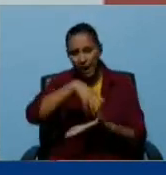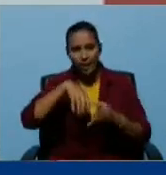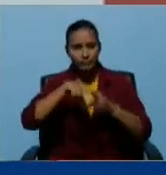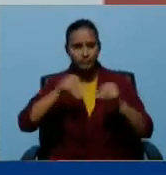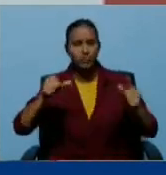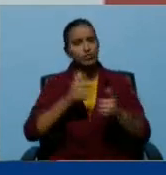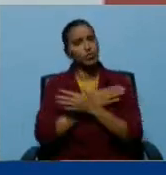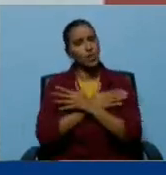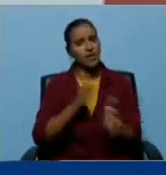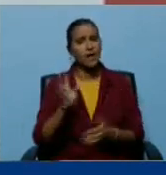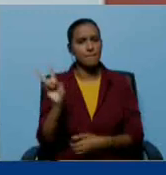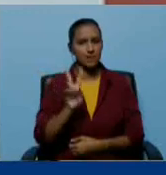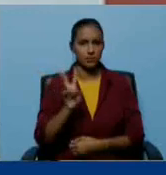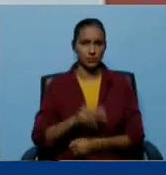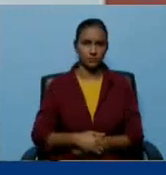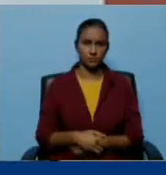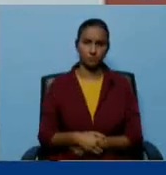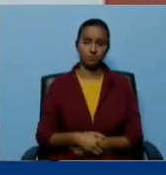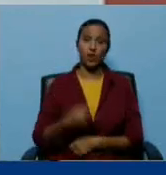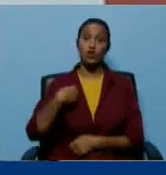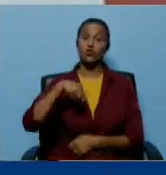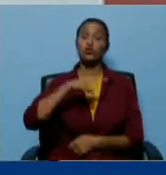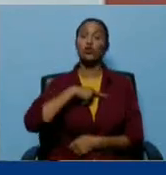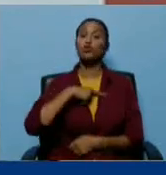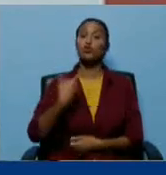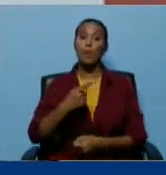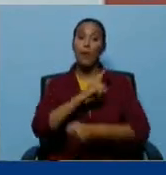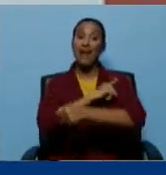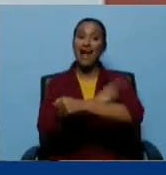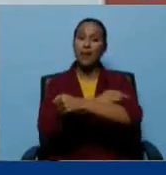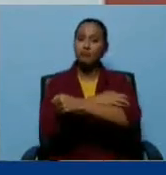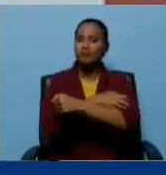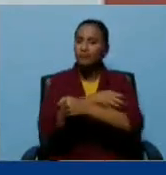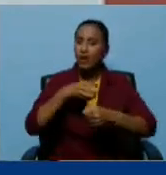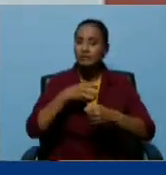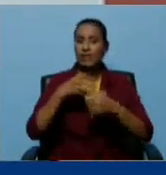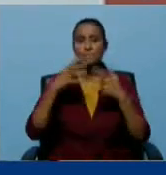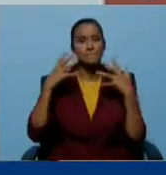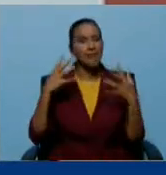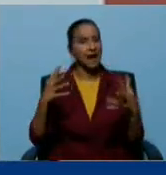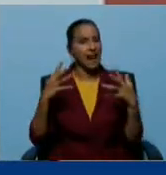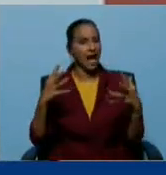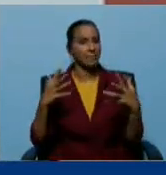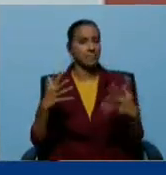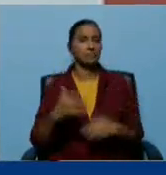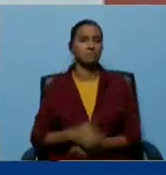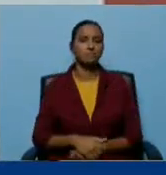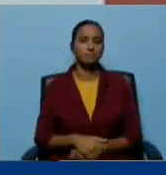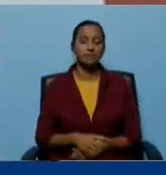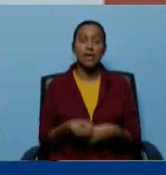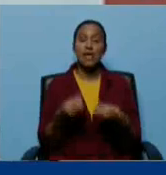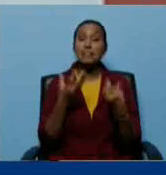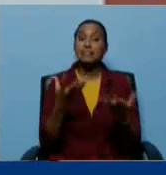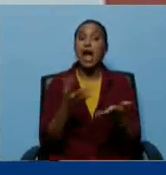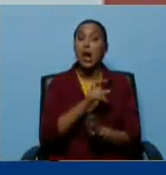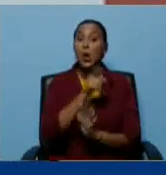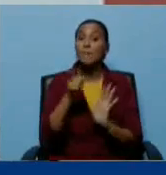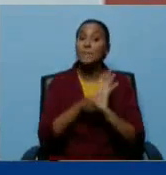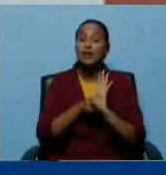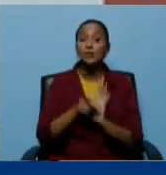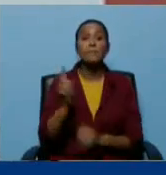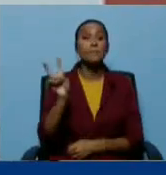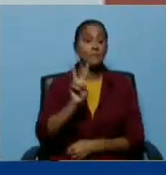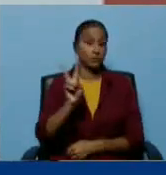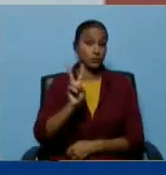nación. Nosotros somos la fuerza más grande de garantías para un país, para un